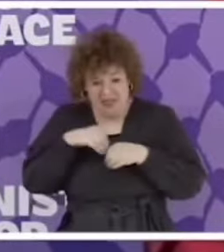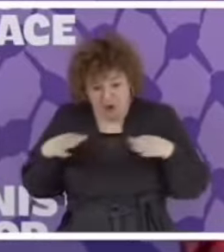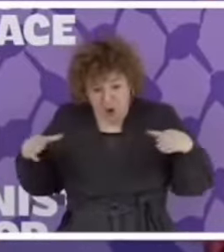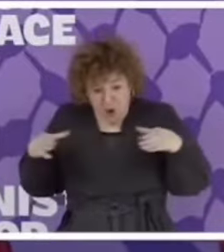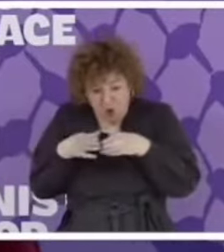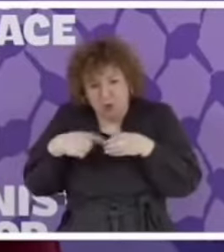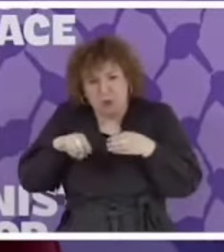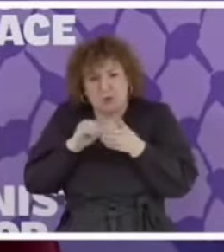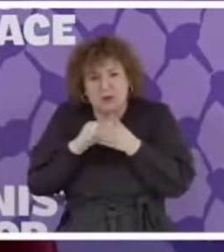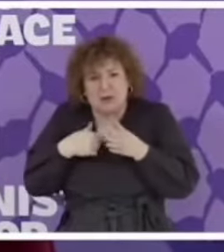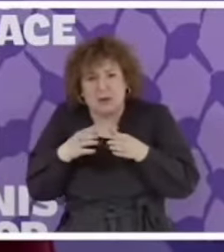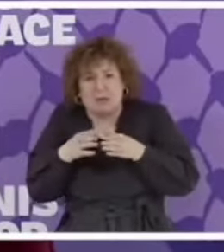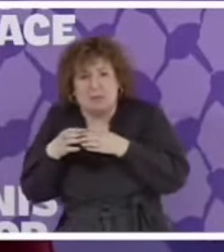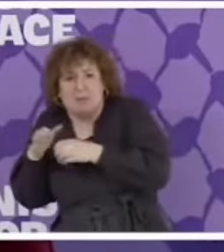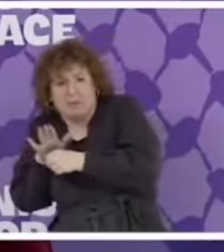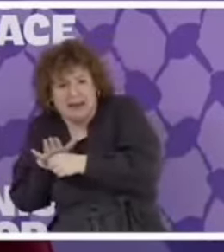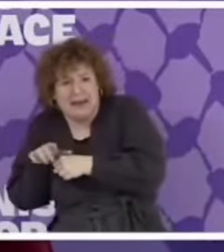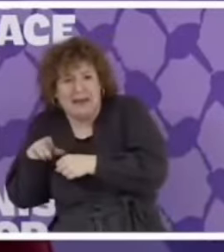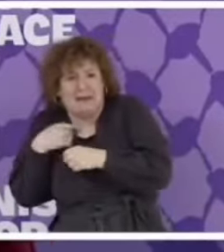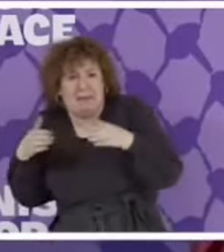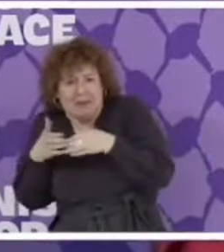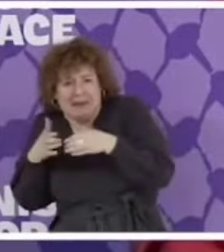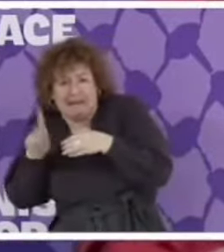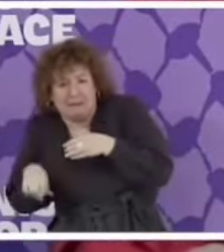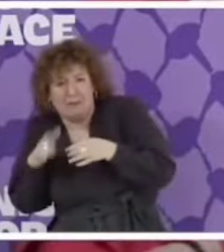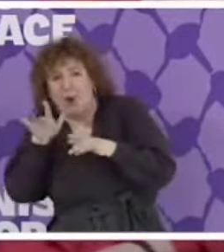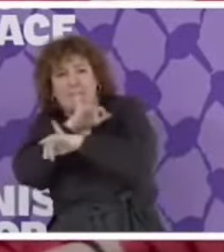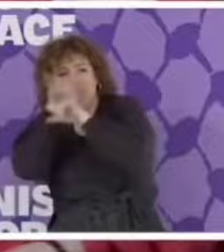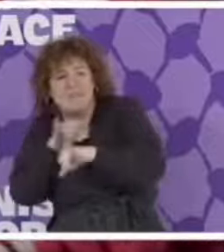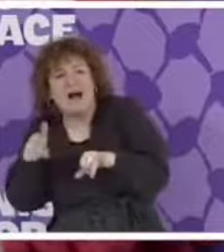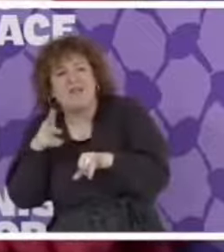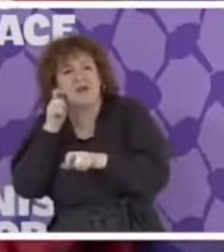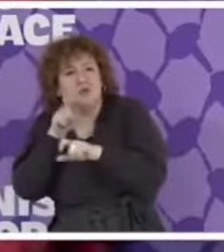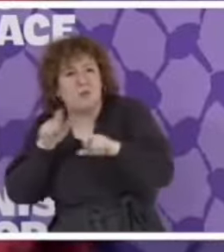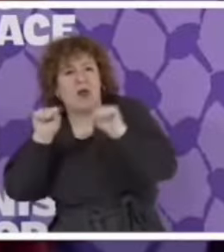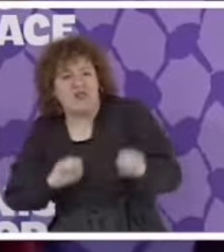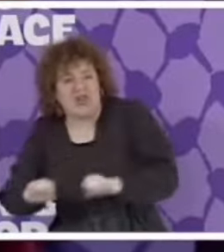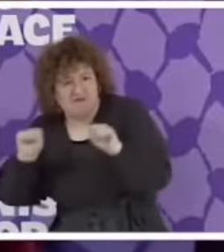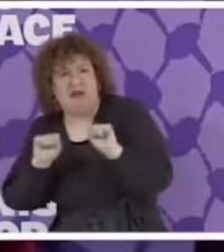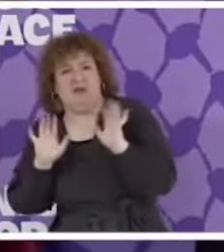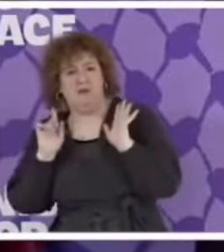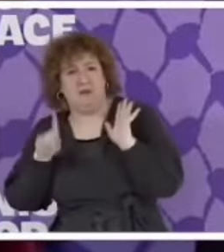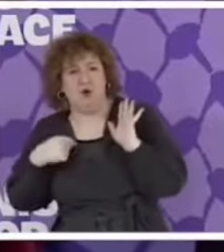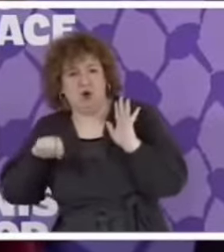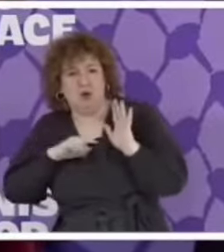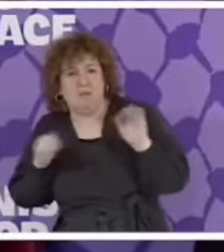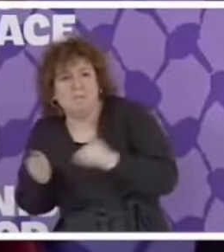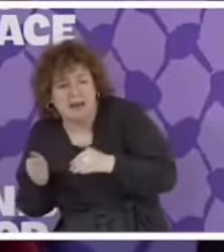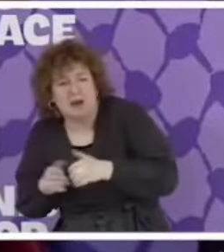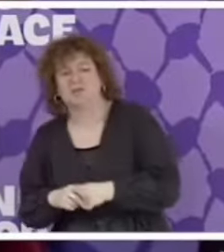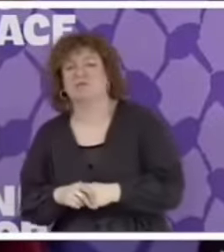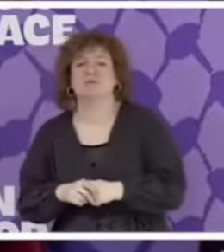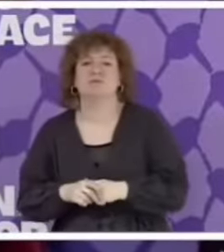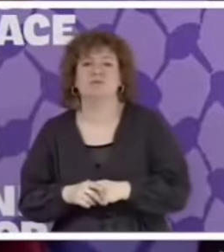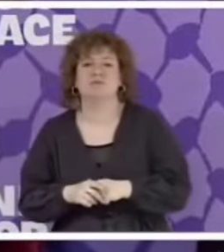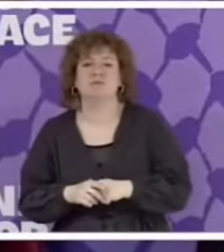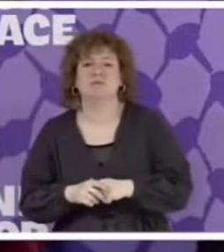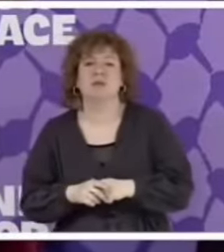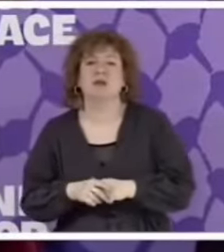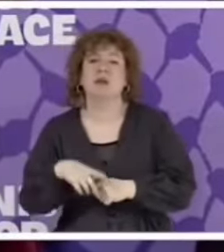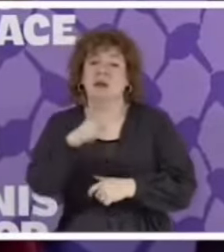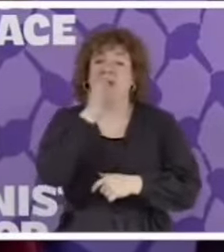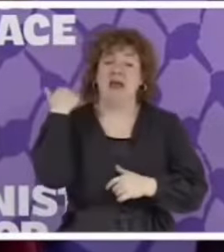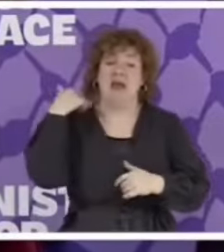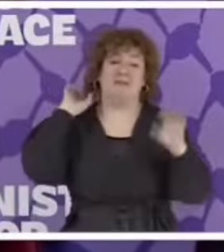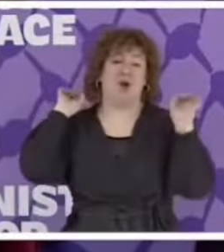propias compañeras, defendiendo la paz y defendiendo los derechos humanos. También hubo compañeras